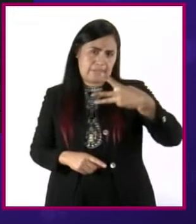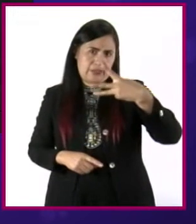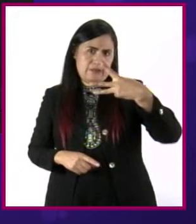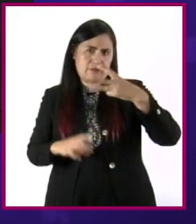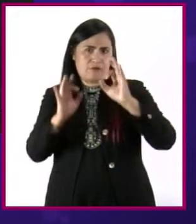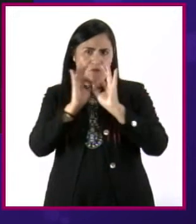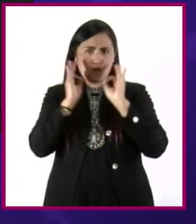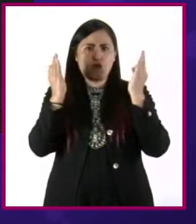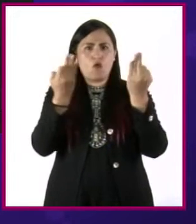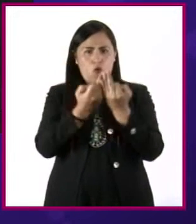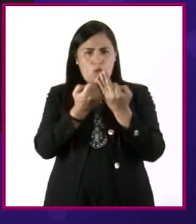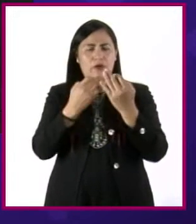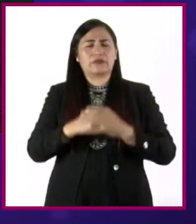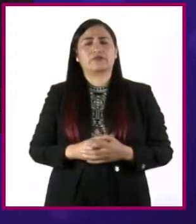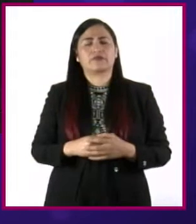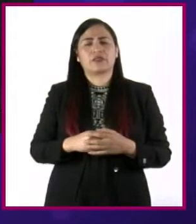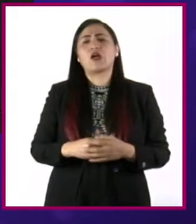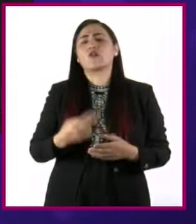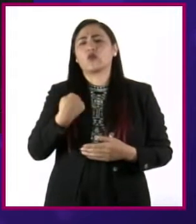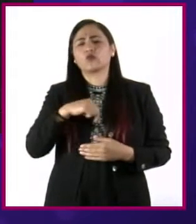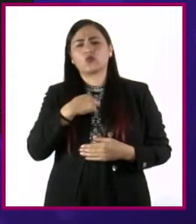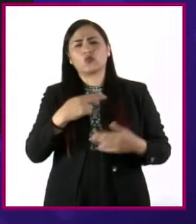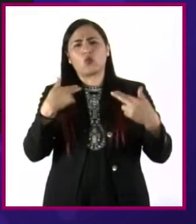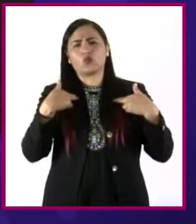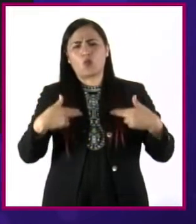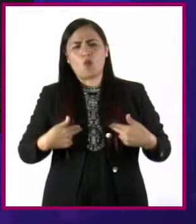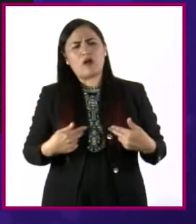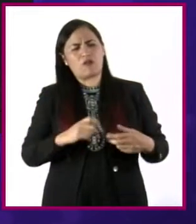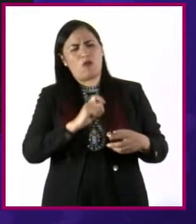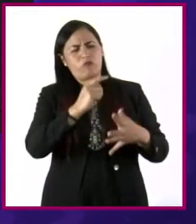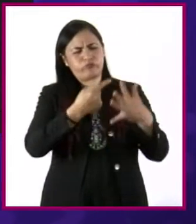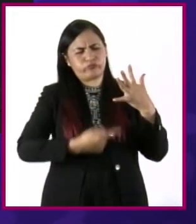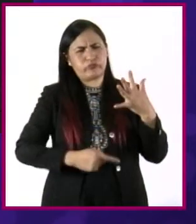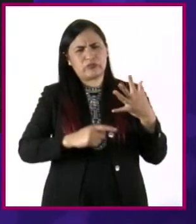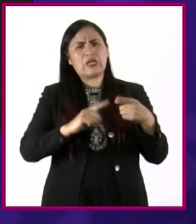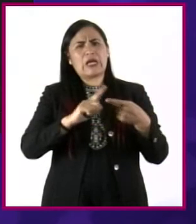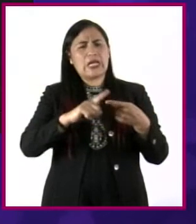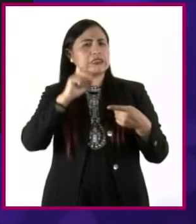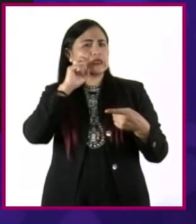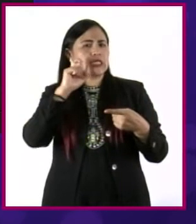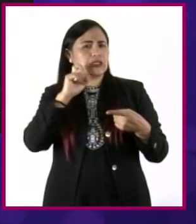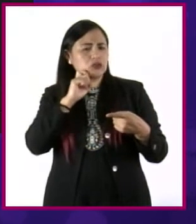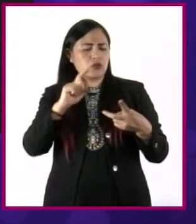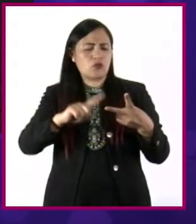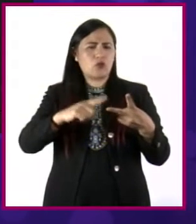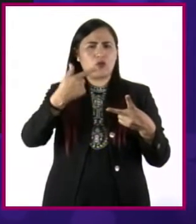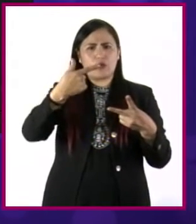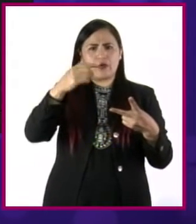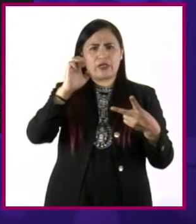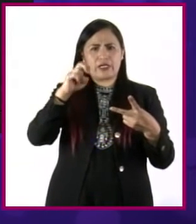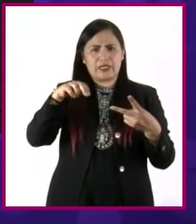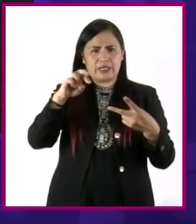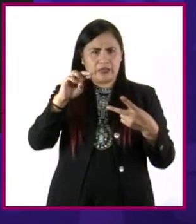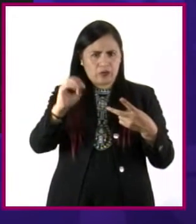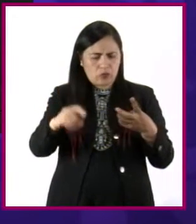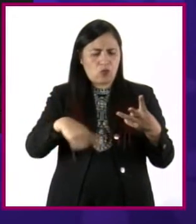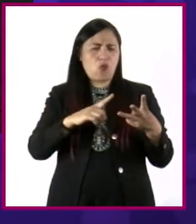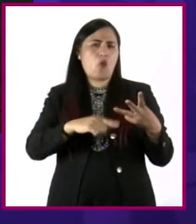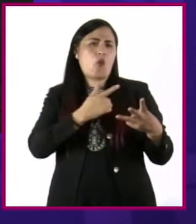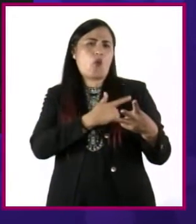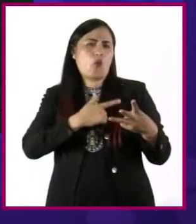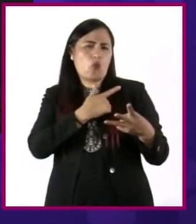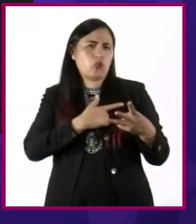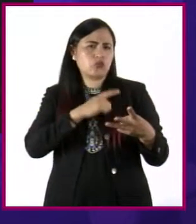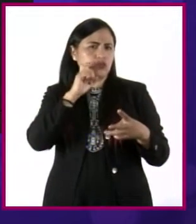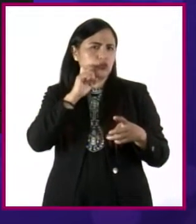todos los seres humanos nos identificamos de varias maneras con el sexo, el género y con la orientación sexual. Y entonces, bueno,